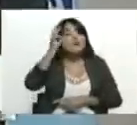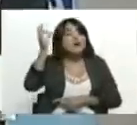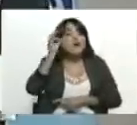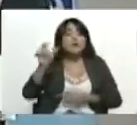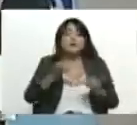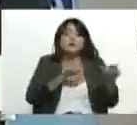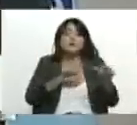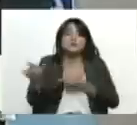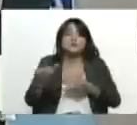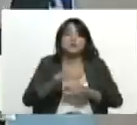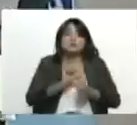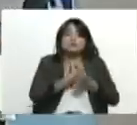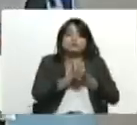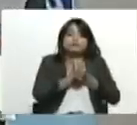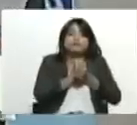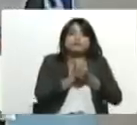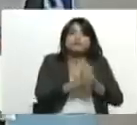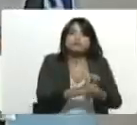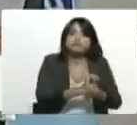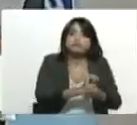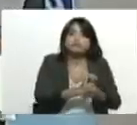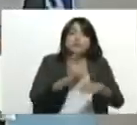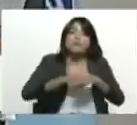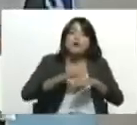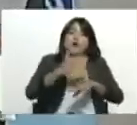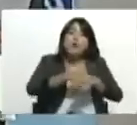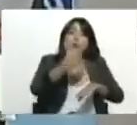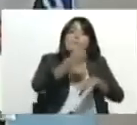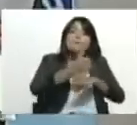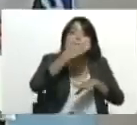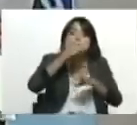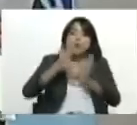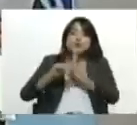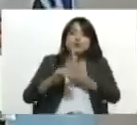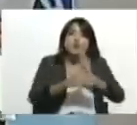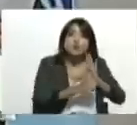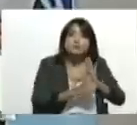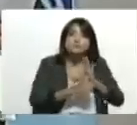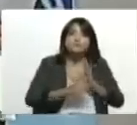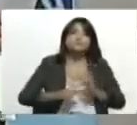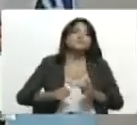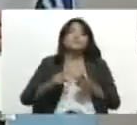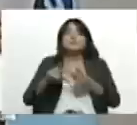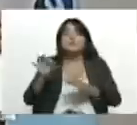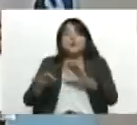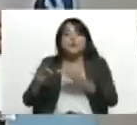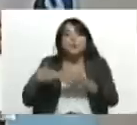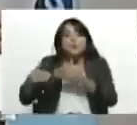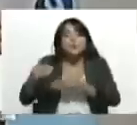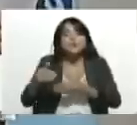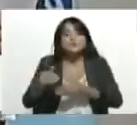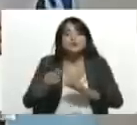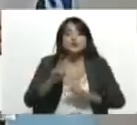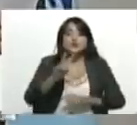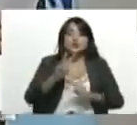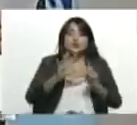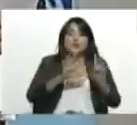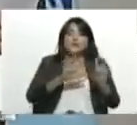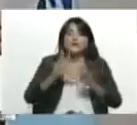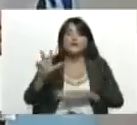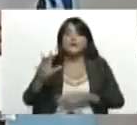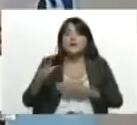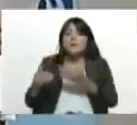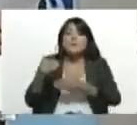por estar vinculados a hechos de corrupción judicializados doscientos noventa y tres en proceso de investigación